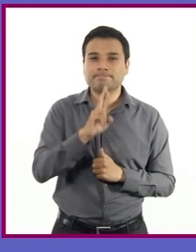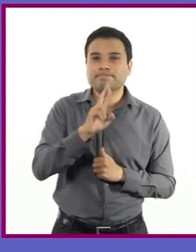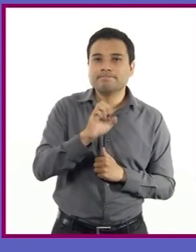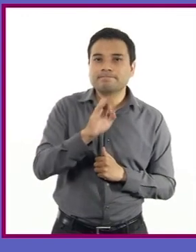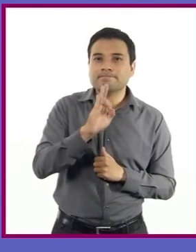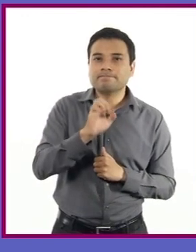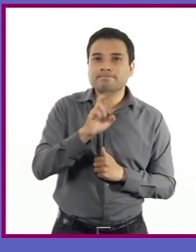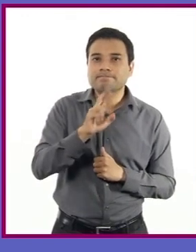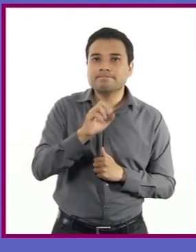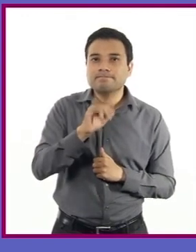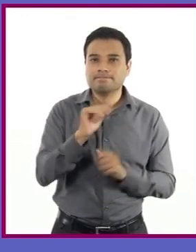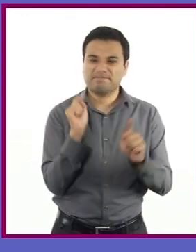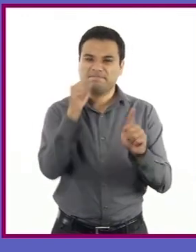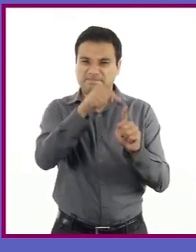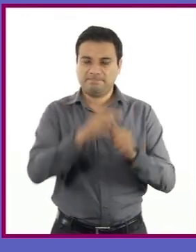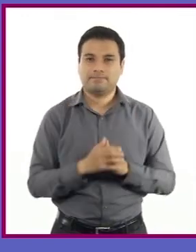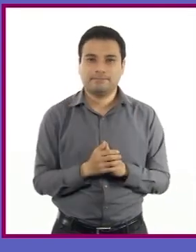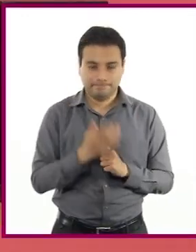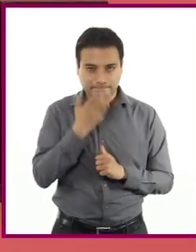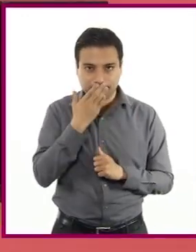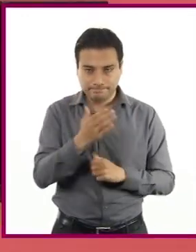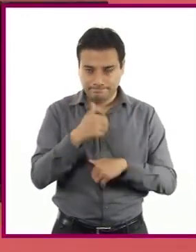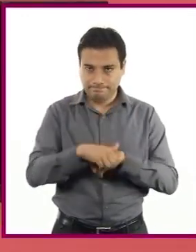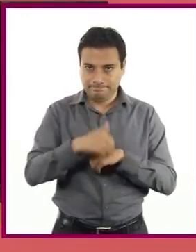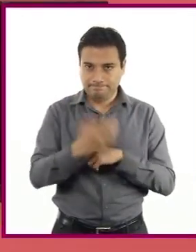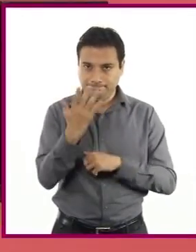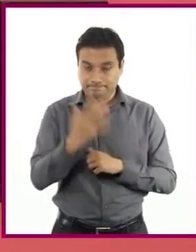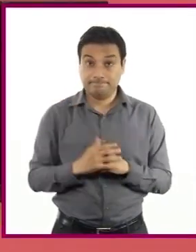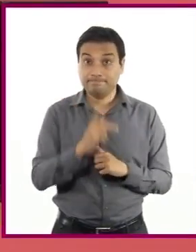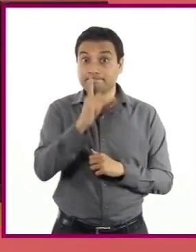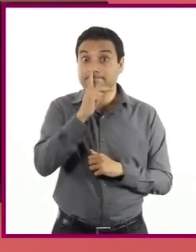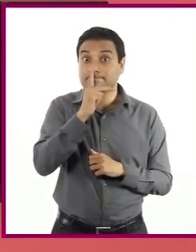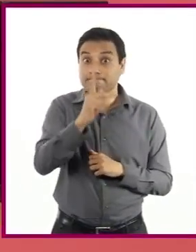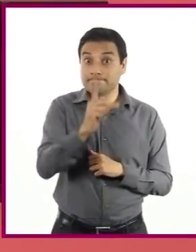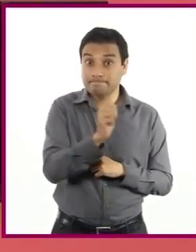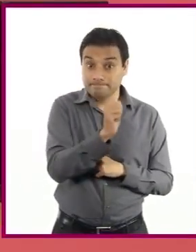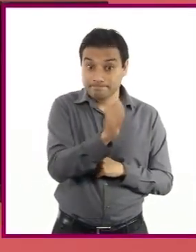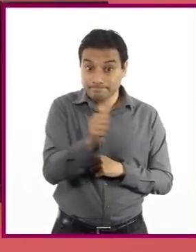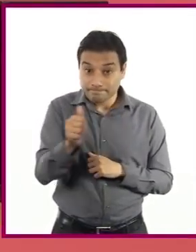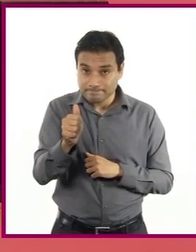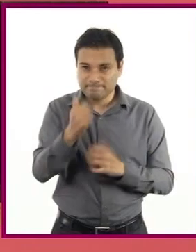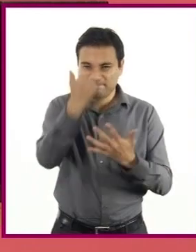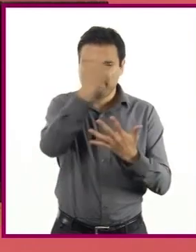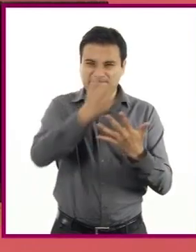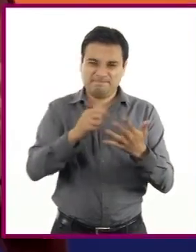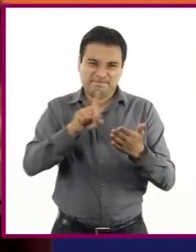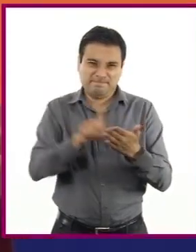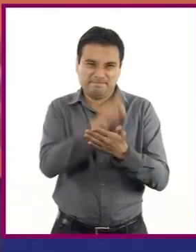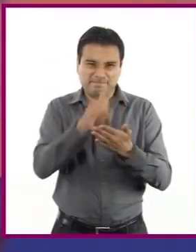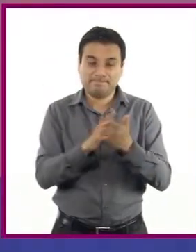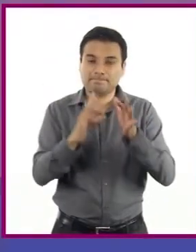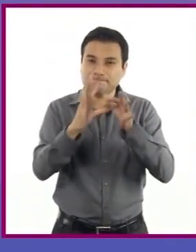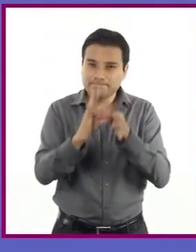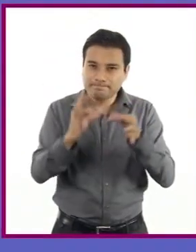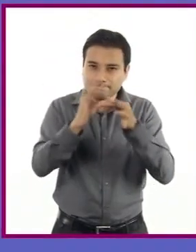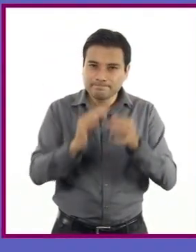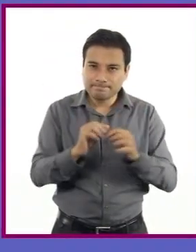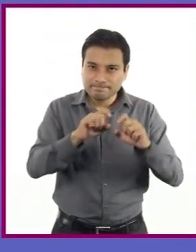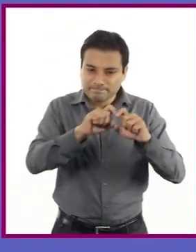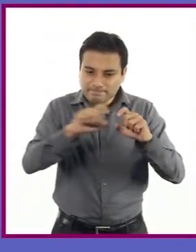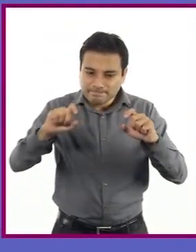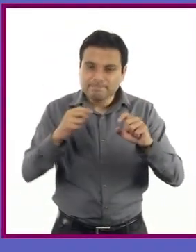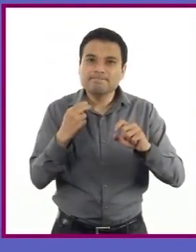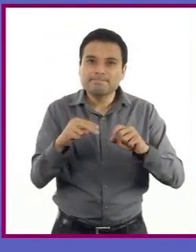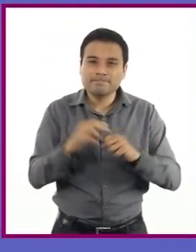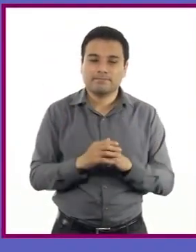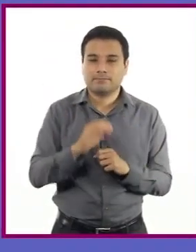Referencia. Correcto. 5. Cada palabra que se define en un diccionario. 7 letras. Entrada.